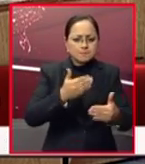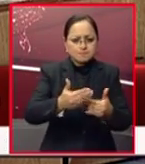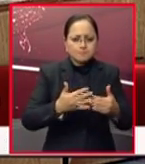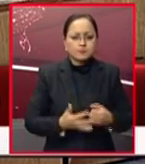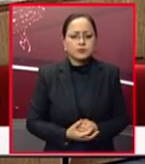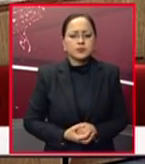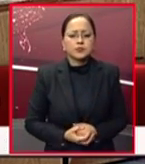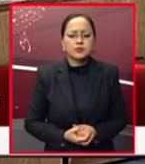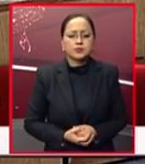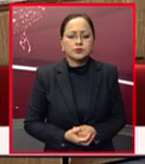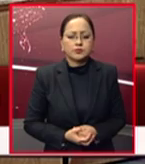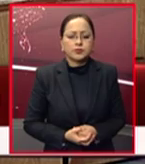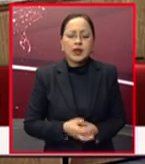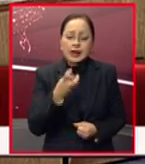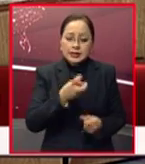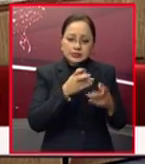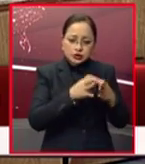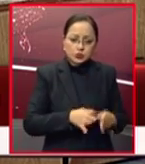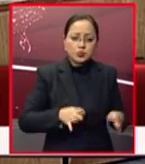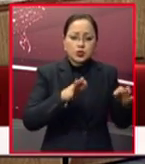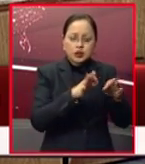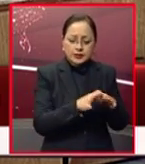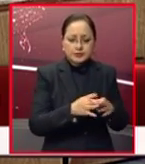eficaz, importante.